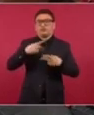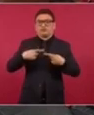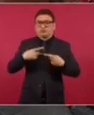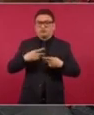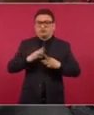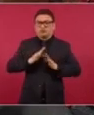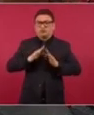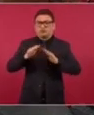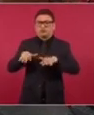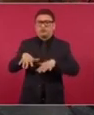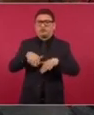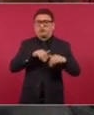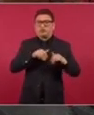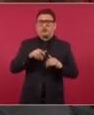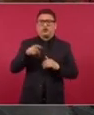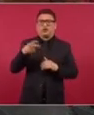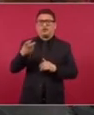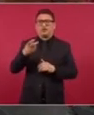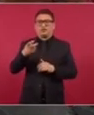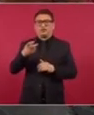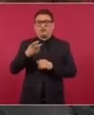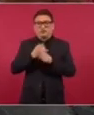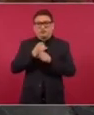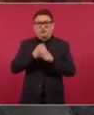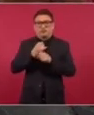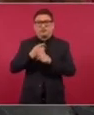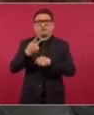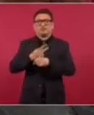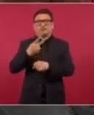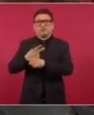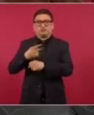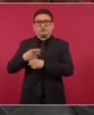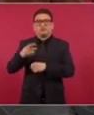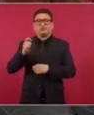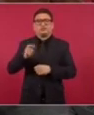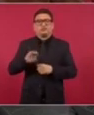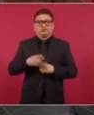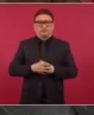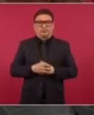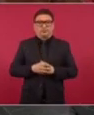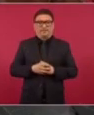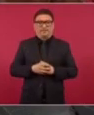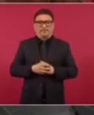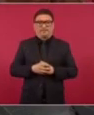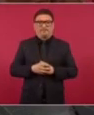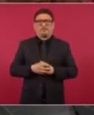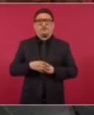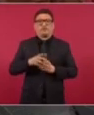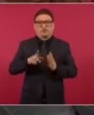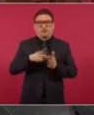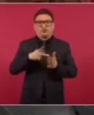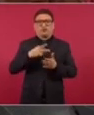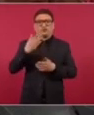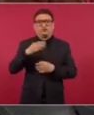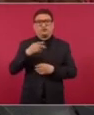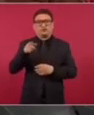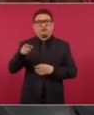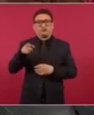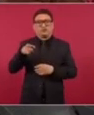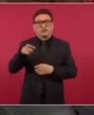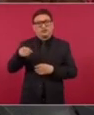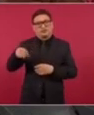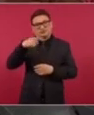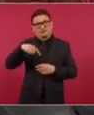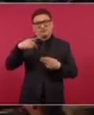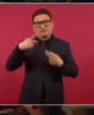Armadas, en lo que se investiga qué sucedió en realidad. Le insisto, pese a que estos